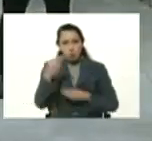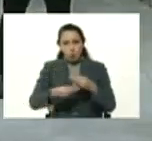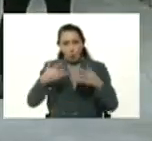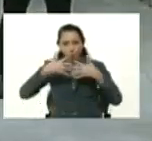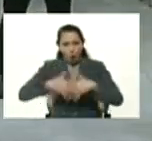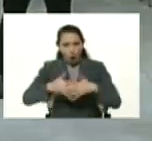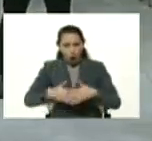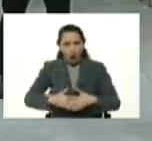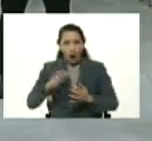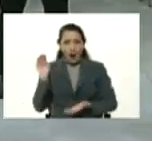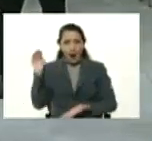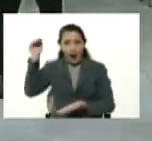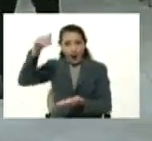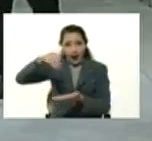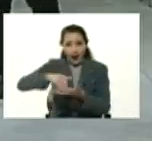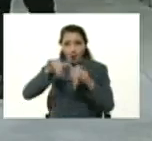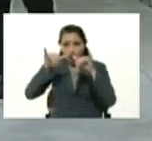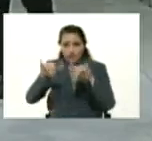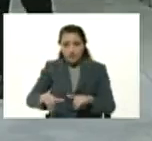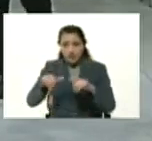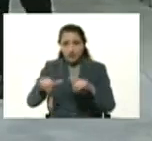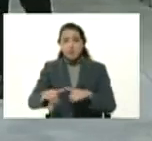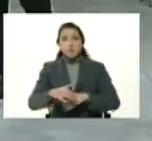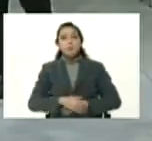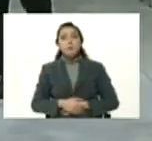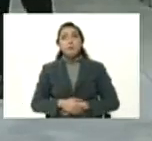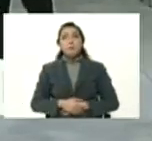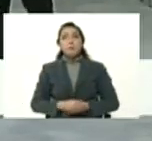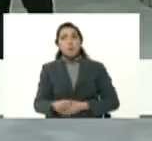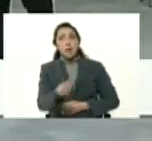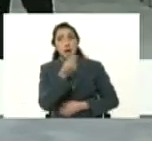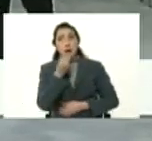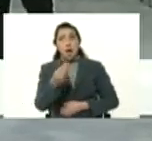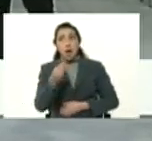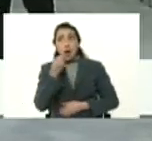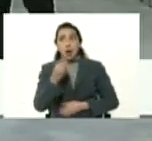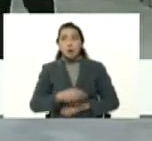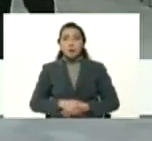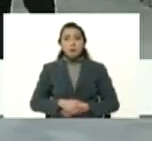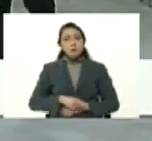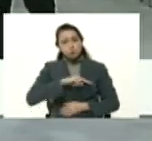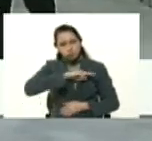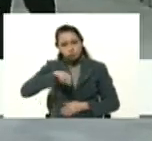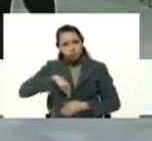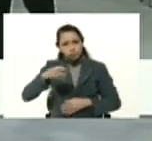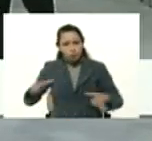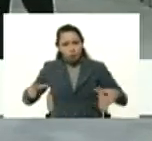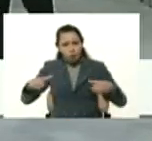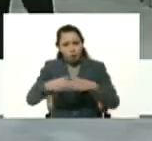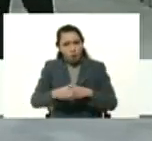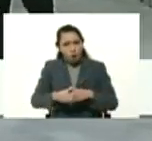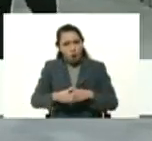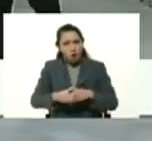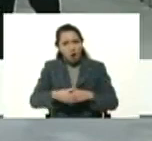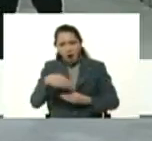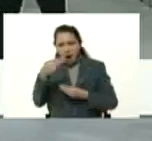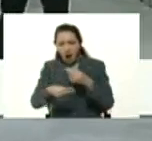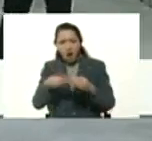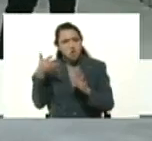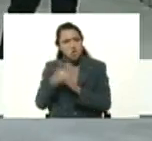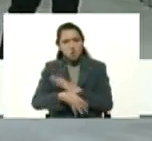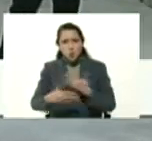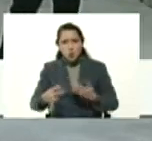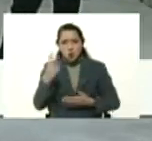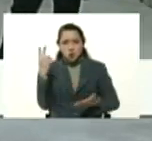del estado de Aragua, de aquí de Cagua, desde Alimento Disfresca. Formamos parte de un grupo que contiene